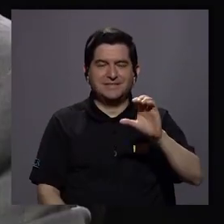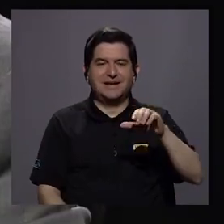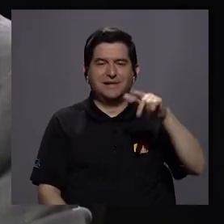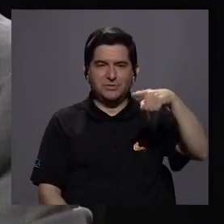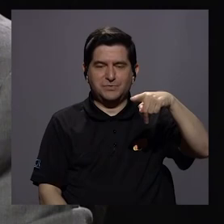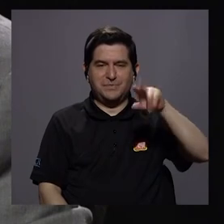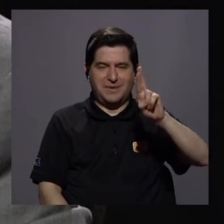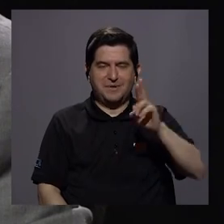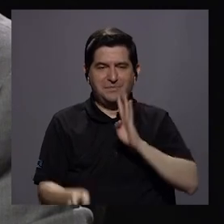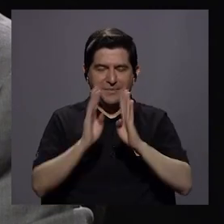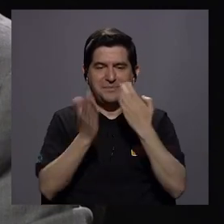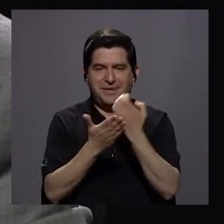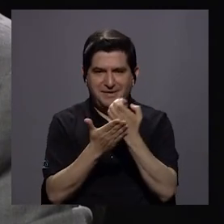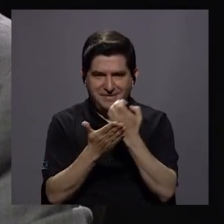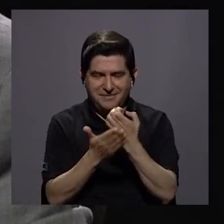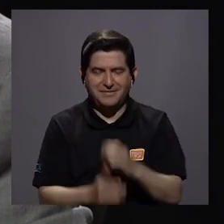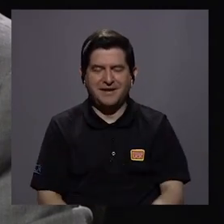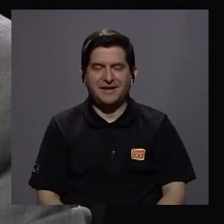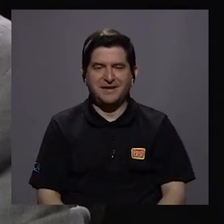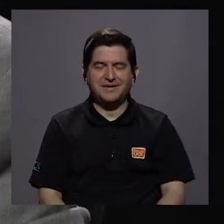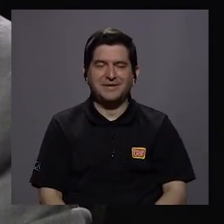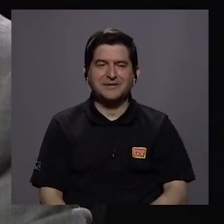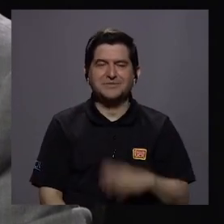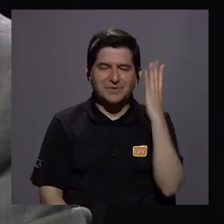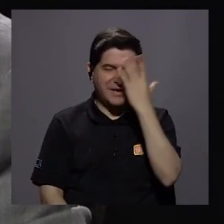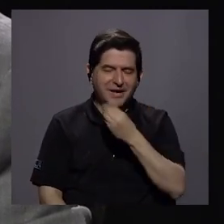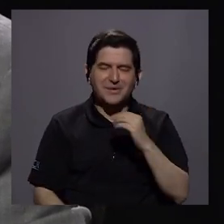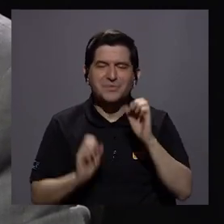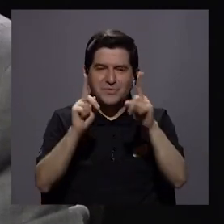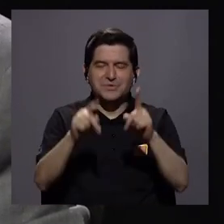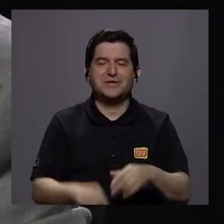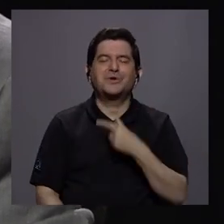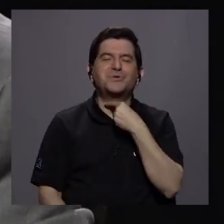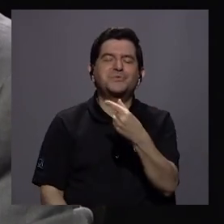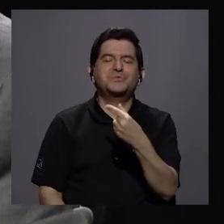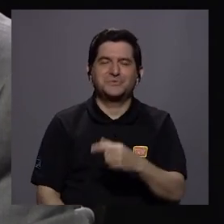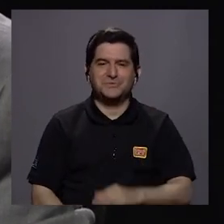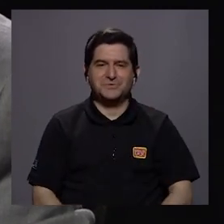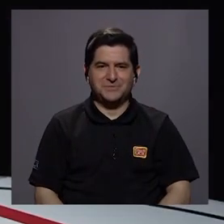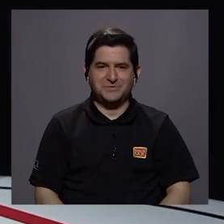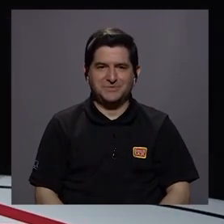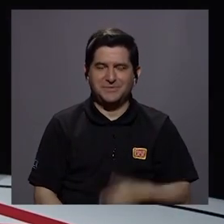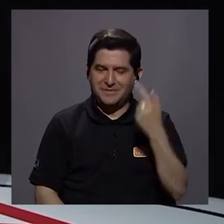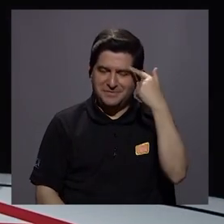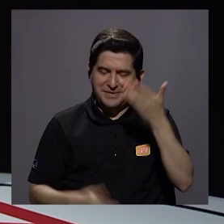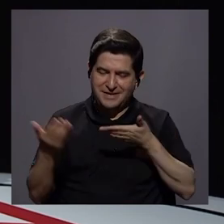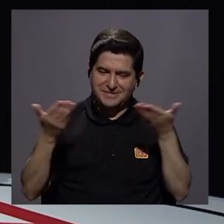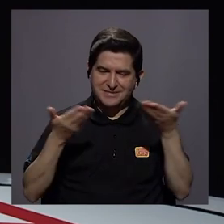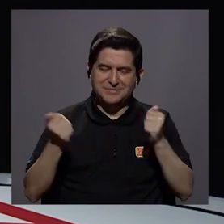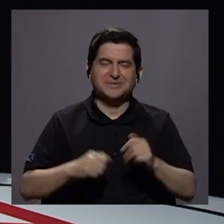Carlos, y conversar sobre economía siempre es una linda oportunidad. Con mucho gusto, para servirle. Bueno,